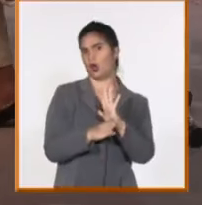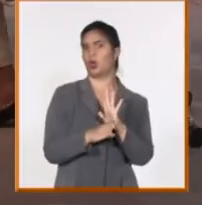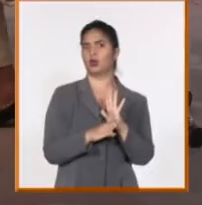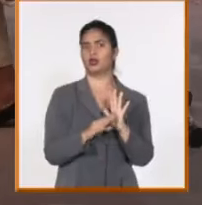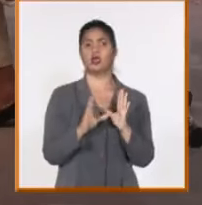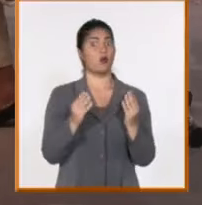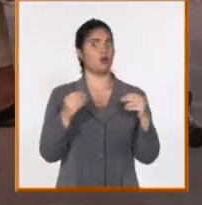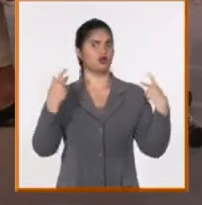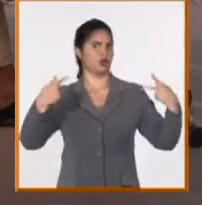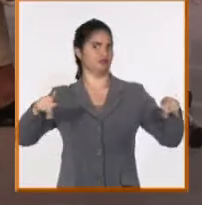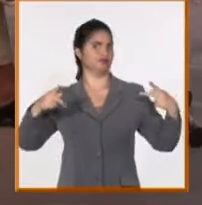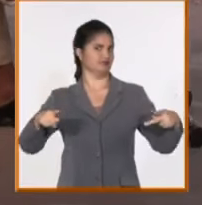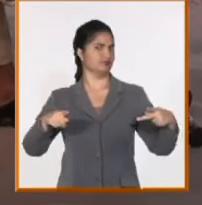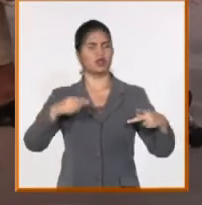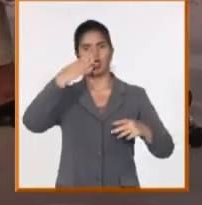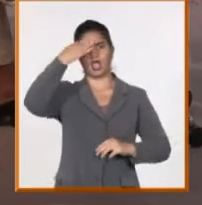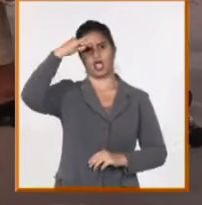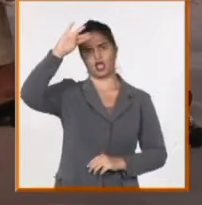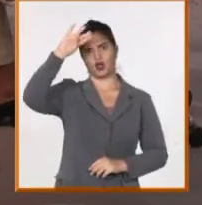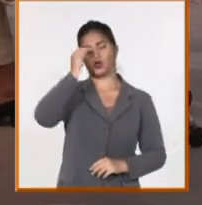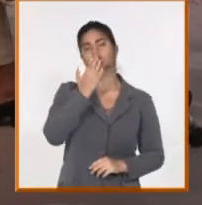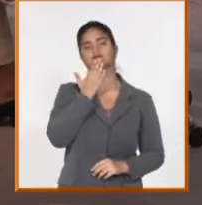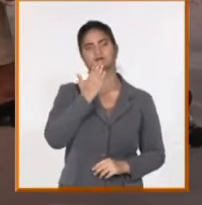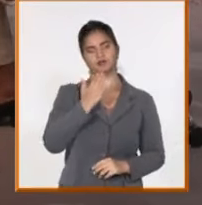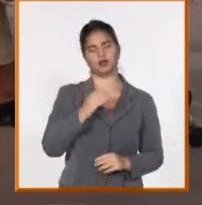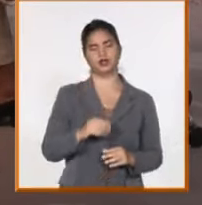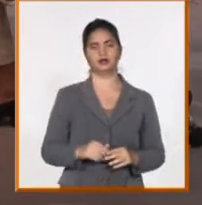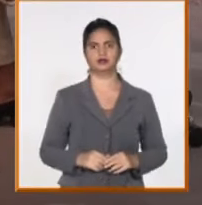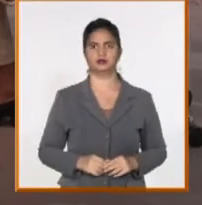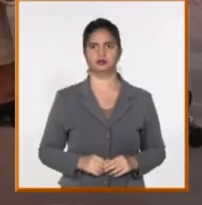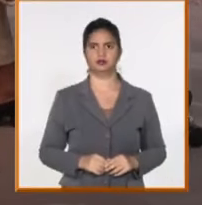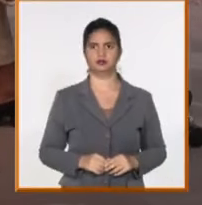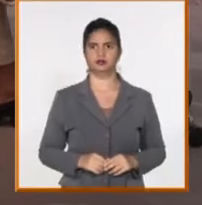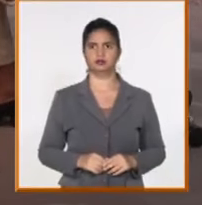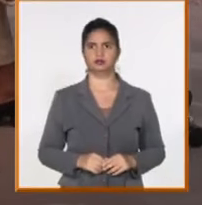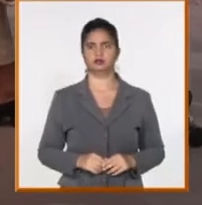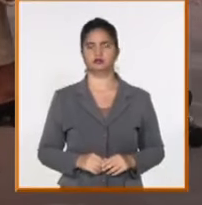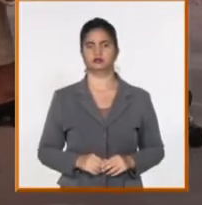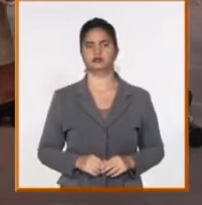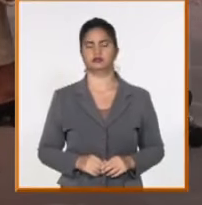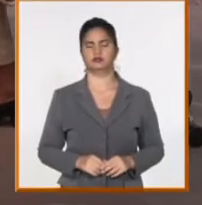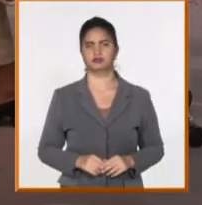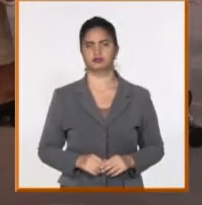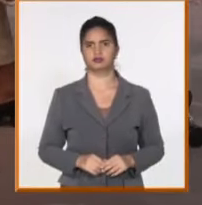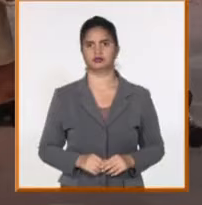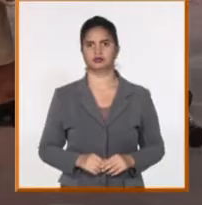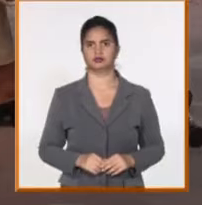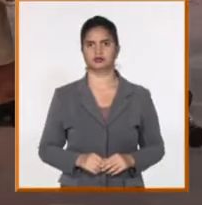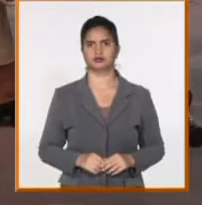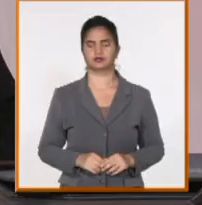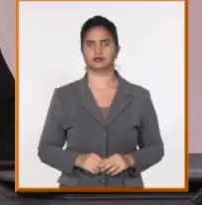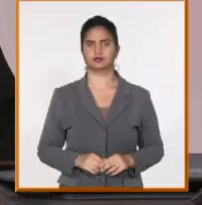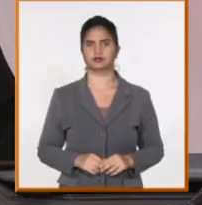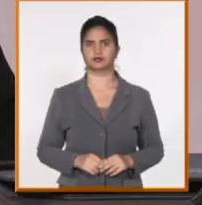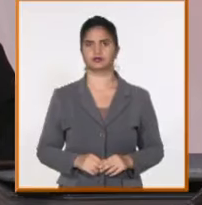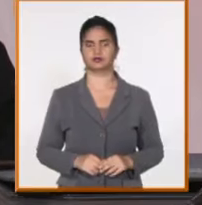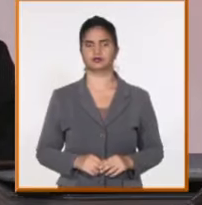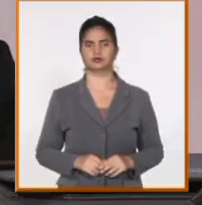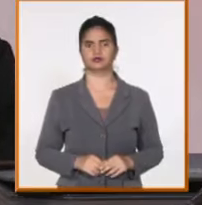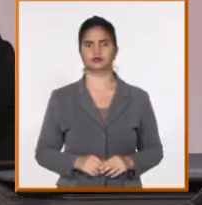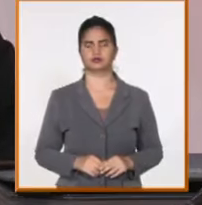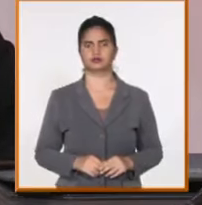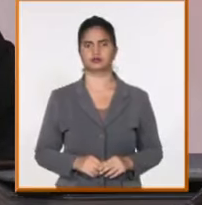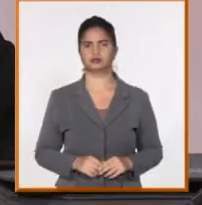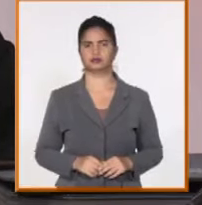el camino es lo que nos han planteado como filosofía es lo que va a llevar la industria ligera también a su rendición de cuentas a la asamblea nacional como